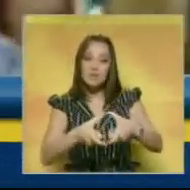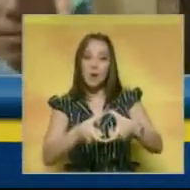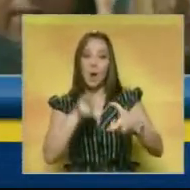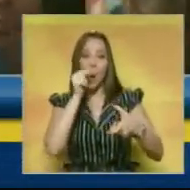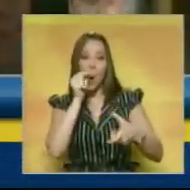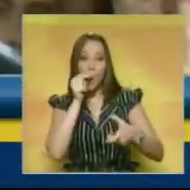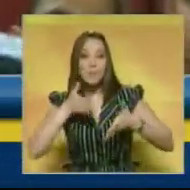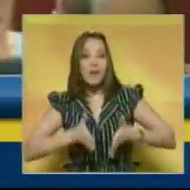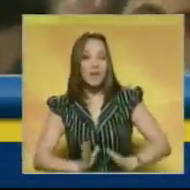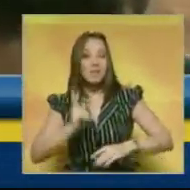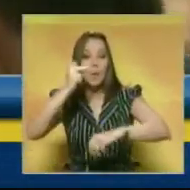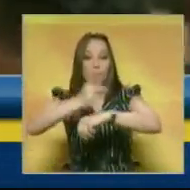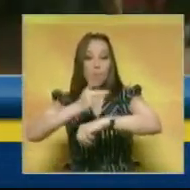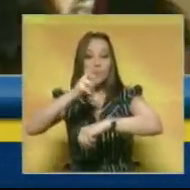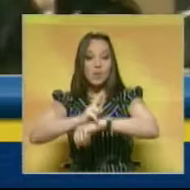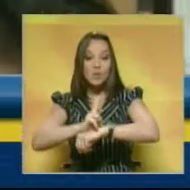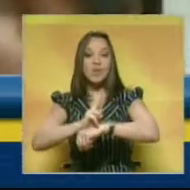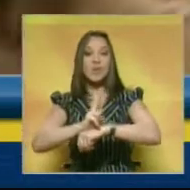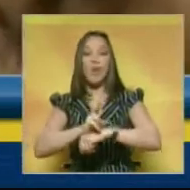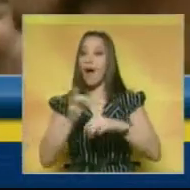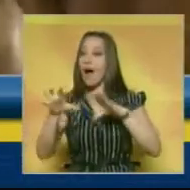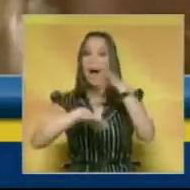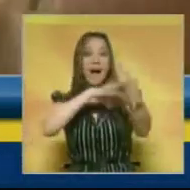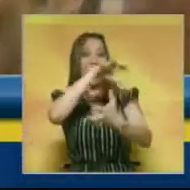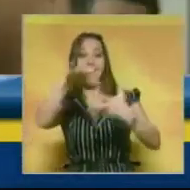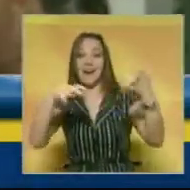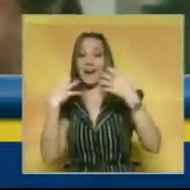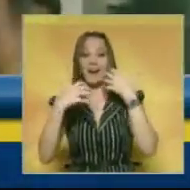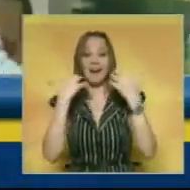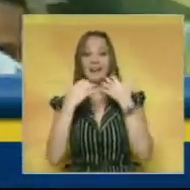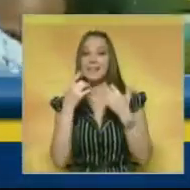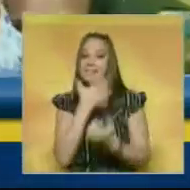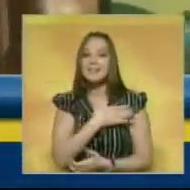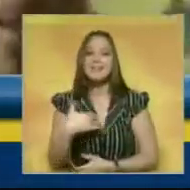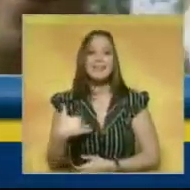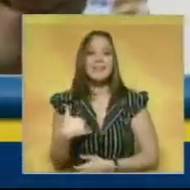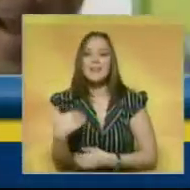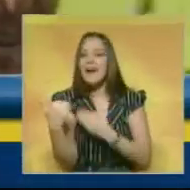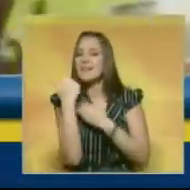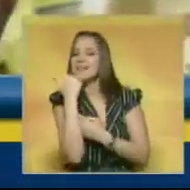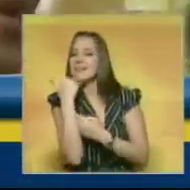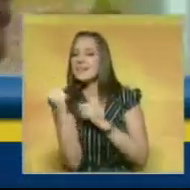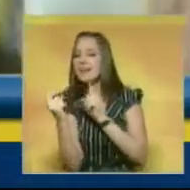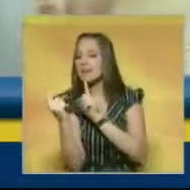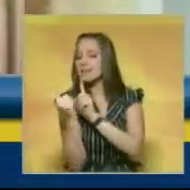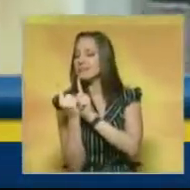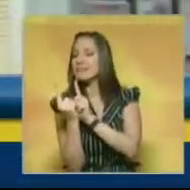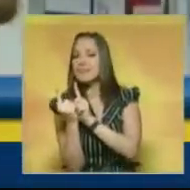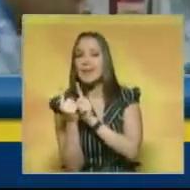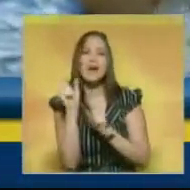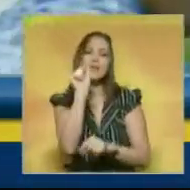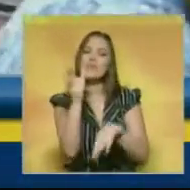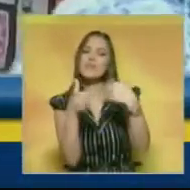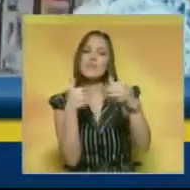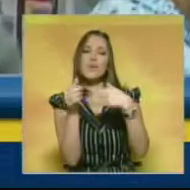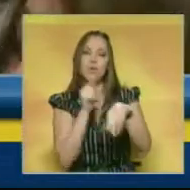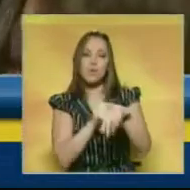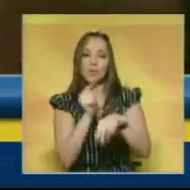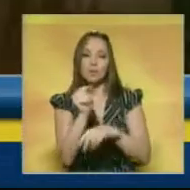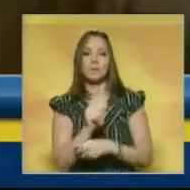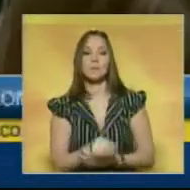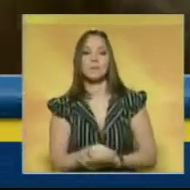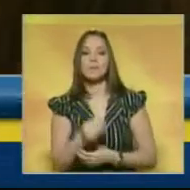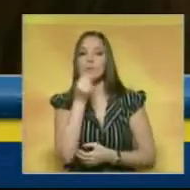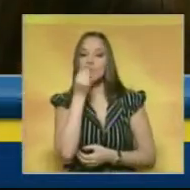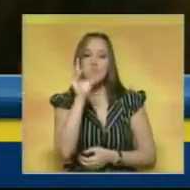puertorriqueño causó histeria colectiva entre sus fanáticos, que solo querían tenerlo cerca, así fuera unos minutos. Te mando un beso,